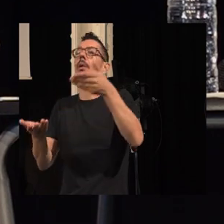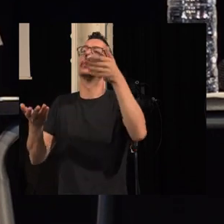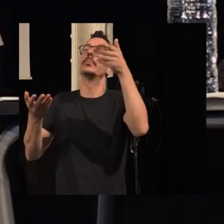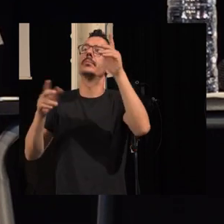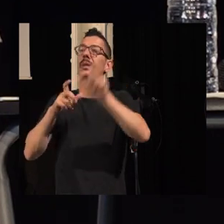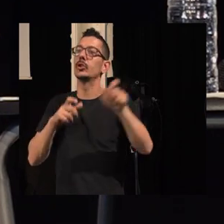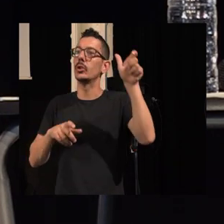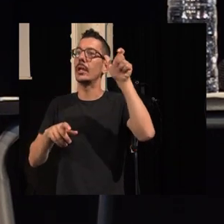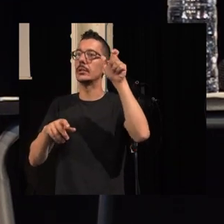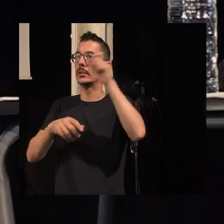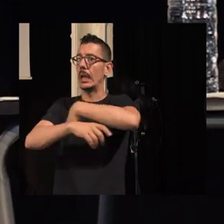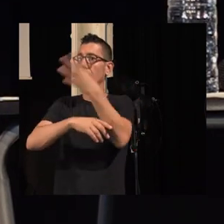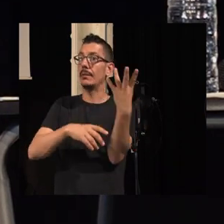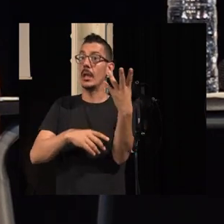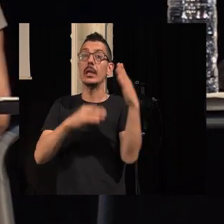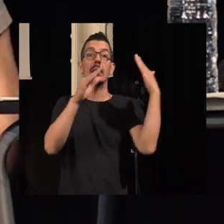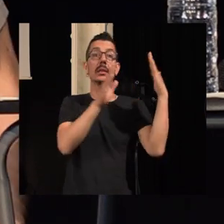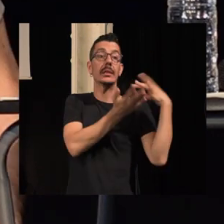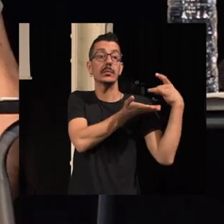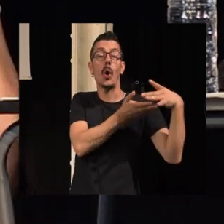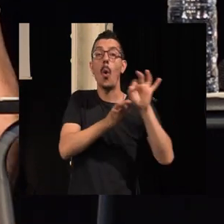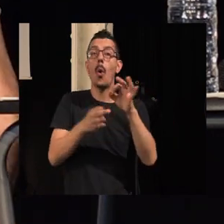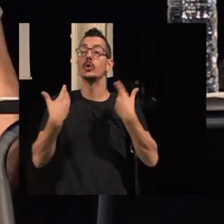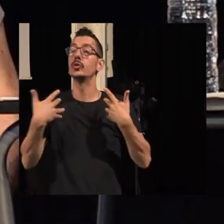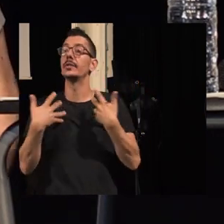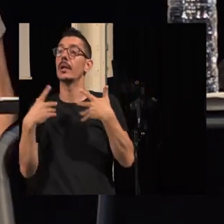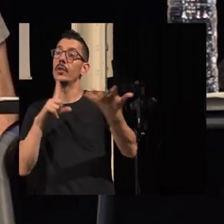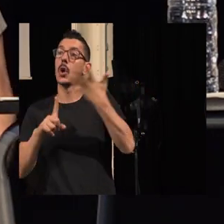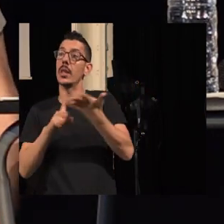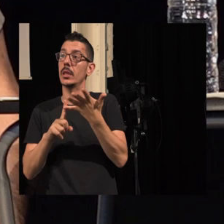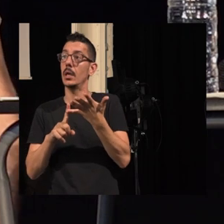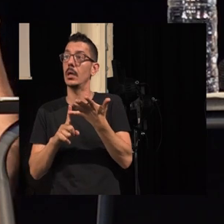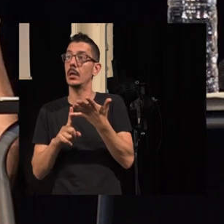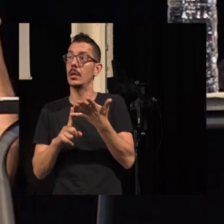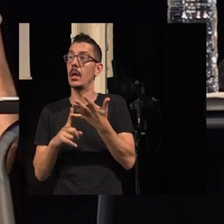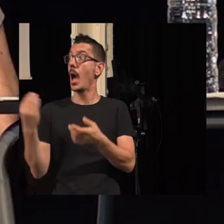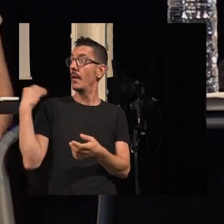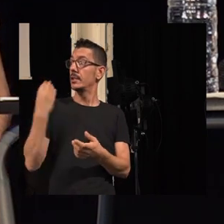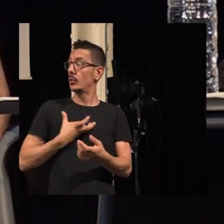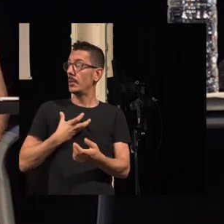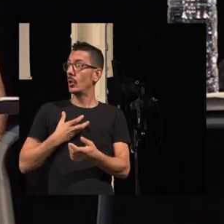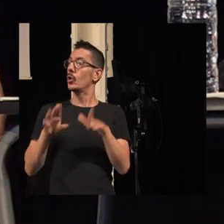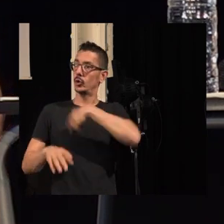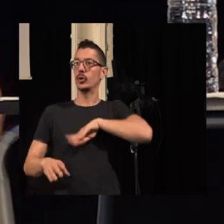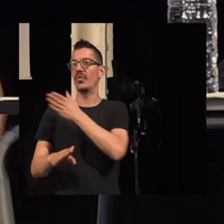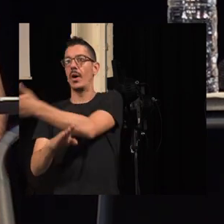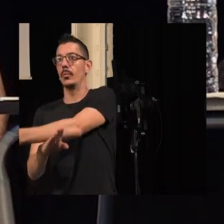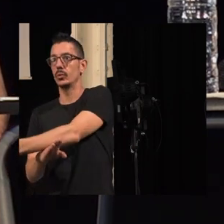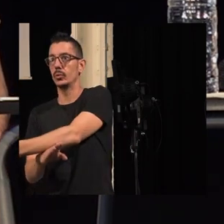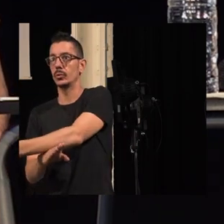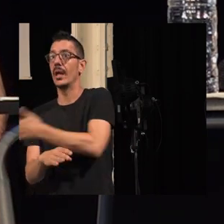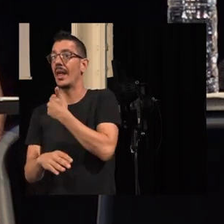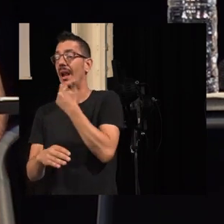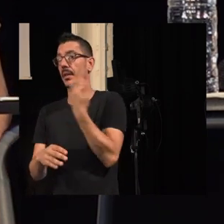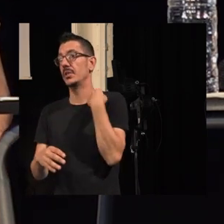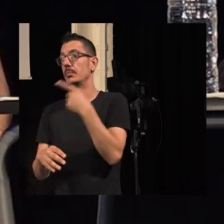casa, que enfrentan situaciones de violencia. Claro que vamos, claro que vamos, es necesario hacerlo. Podemos mejorar un poco la vida de las